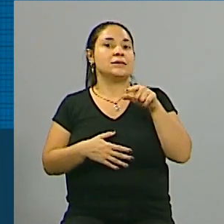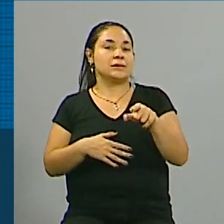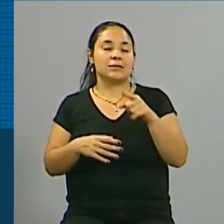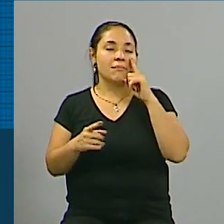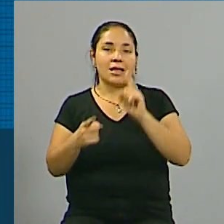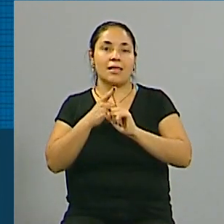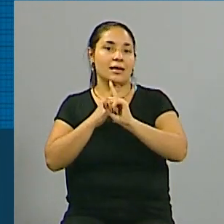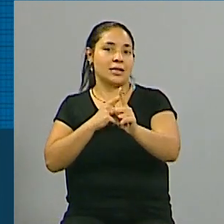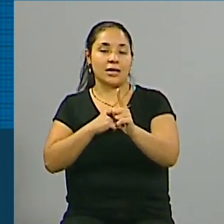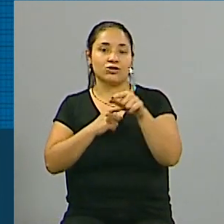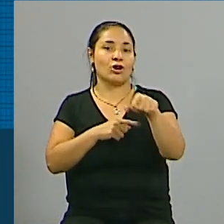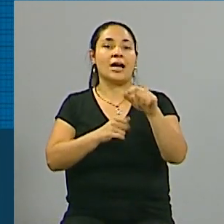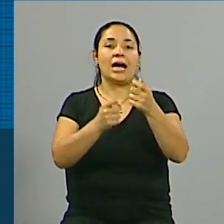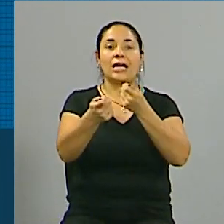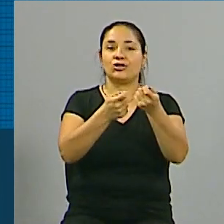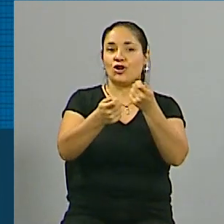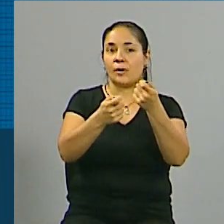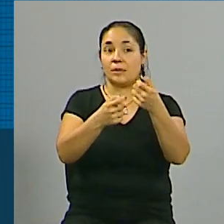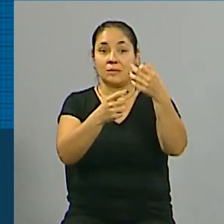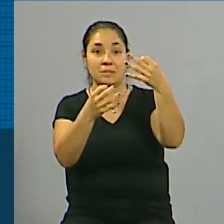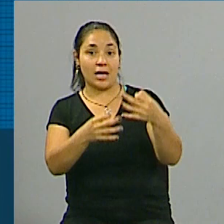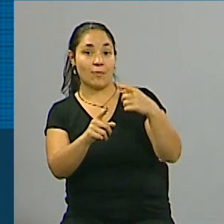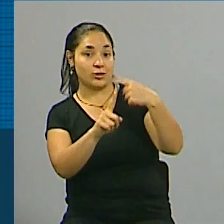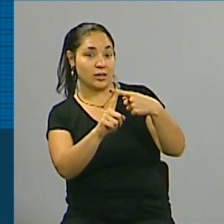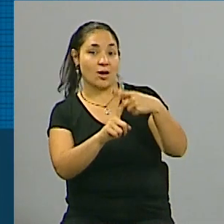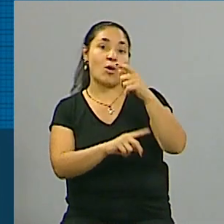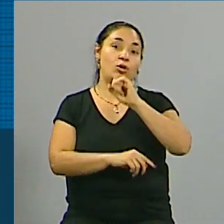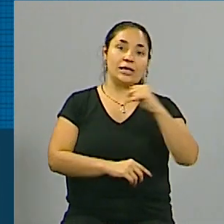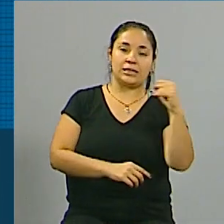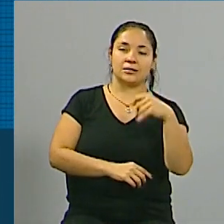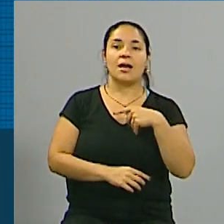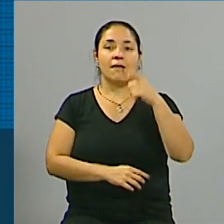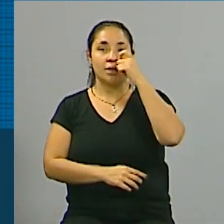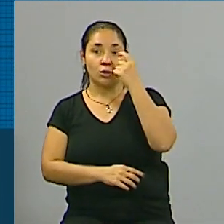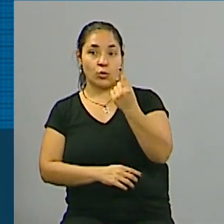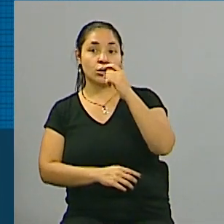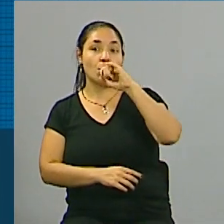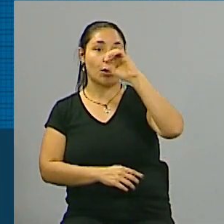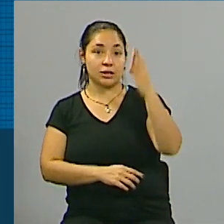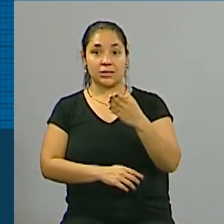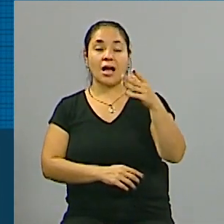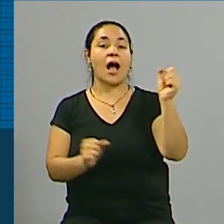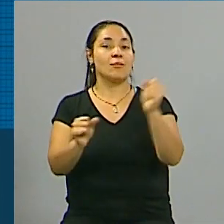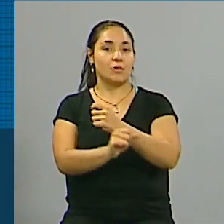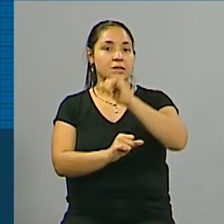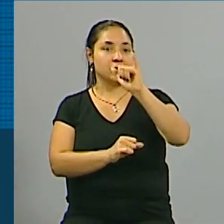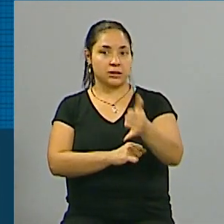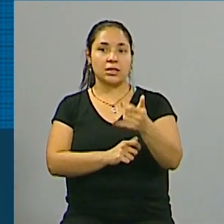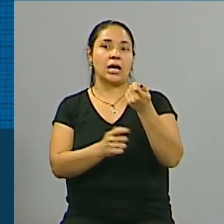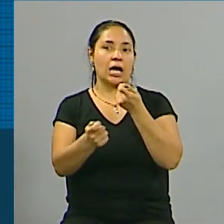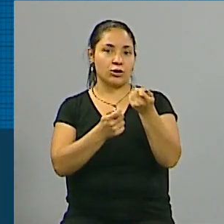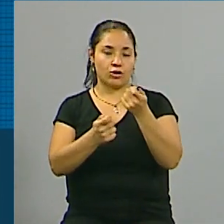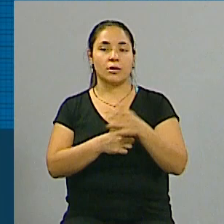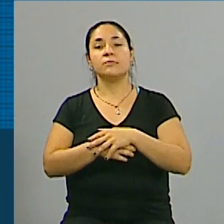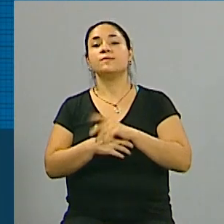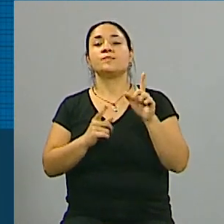manera directa en su gestión, en la cual solamente el 26,1% aprueba la gestión de Alberto Fernández. Mientras tanto, su